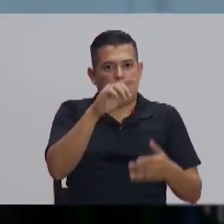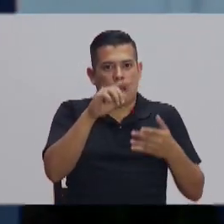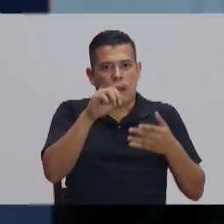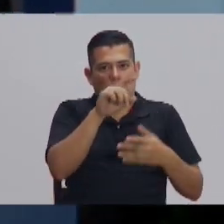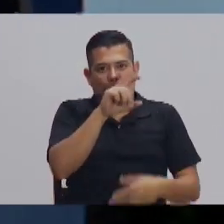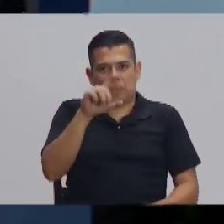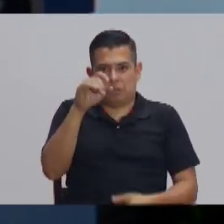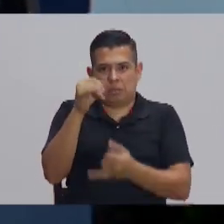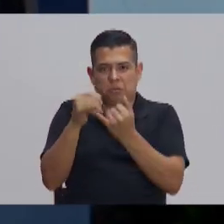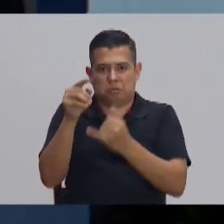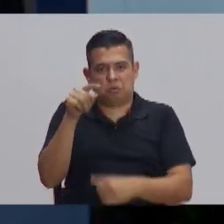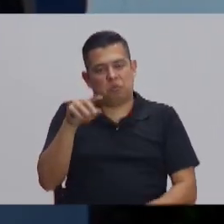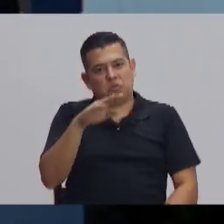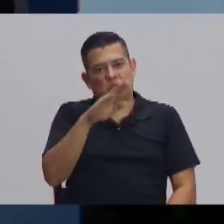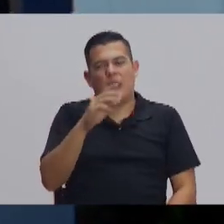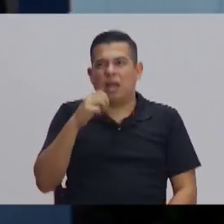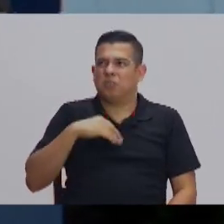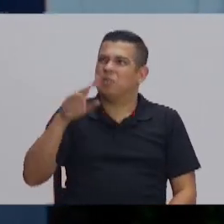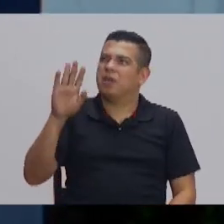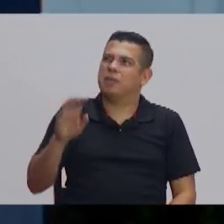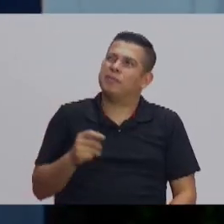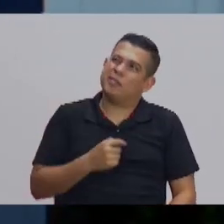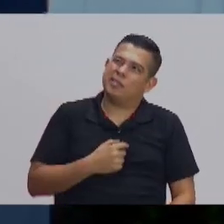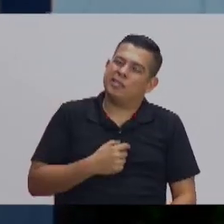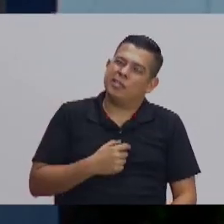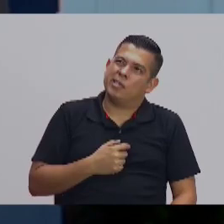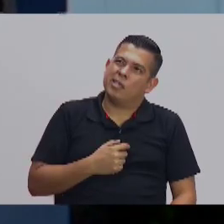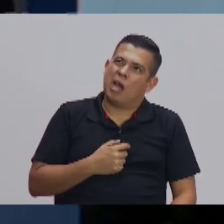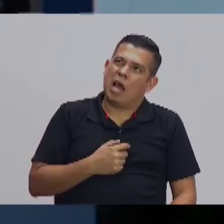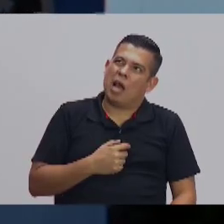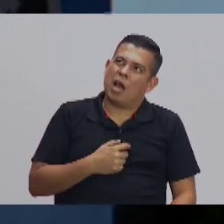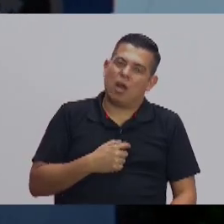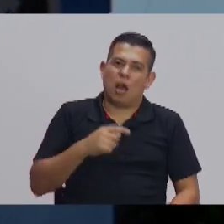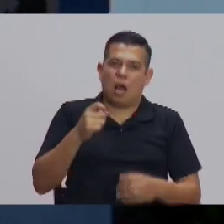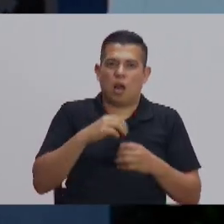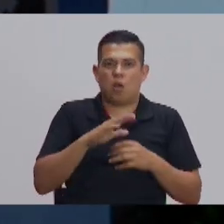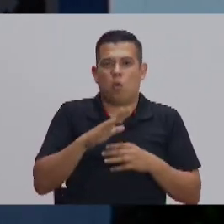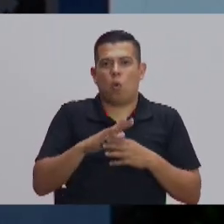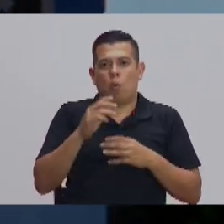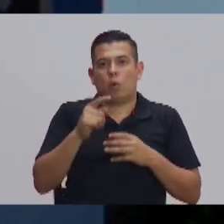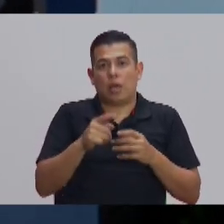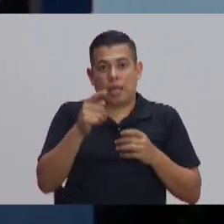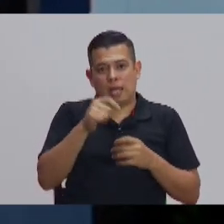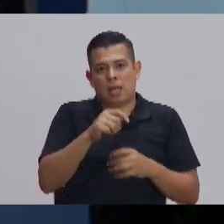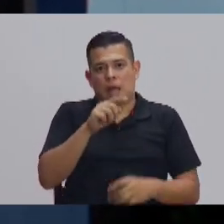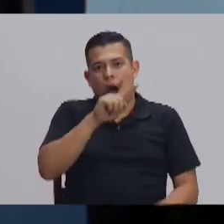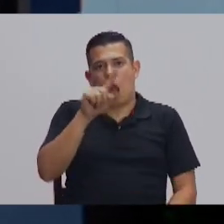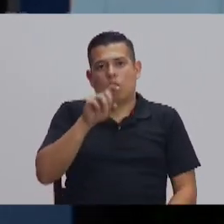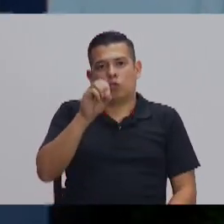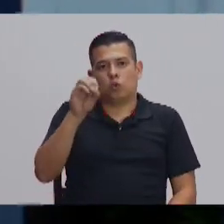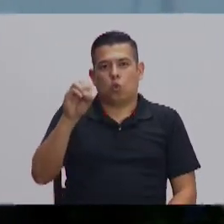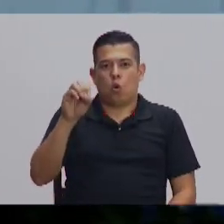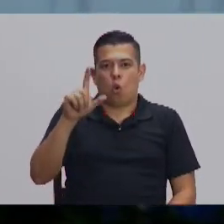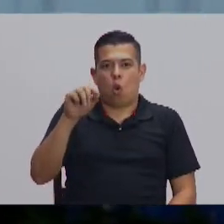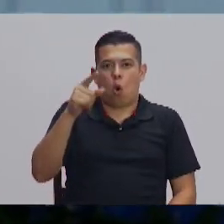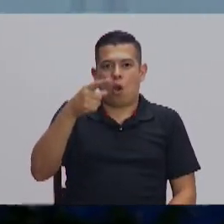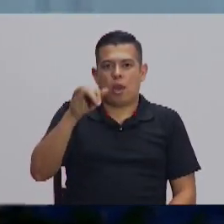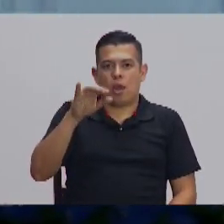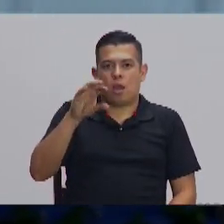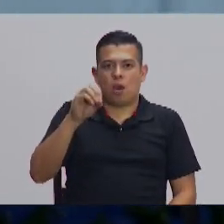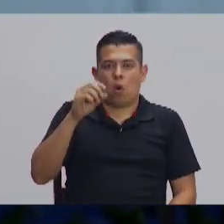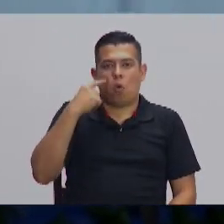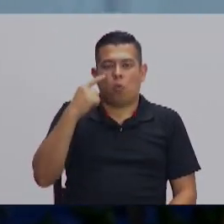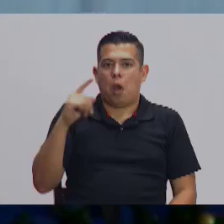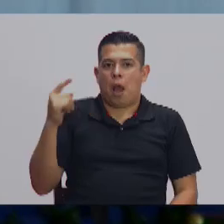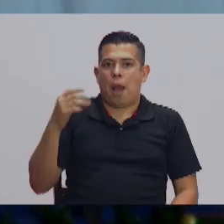hermano yo dije señor no tengo que llevar este nido al zoológico porque ser el propósito del viaje vamos